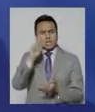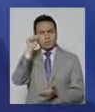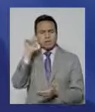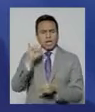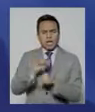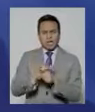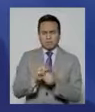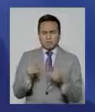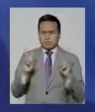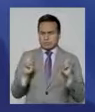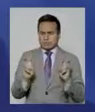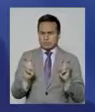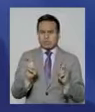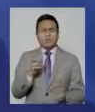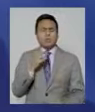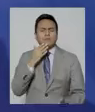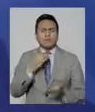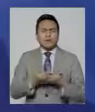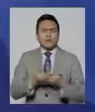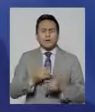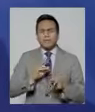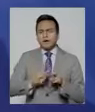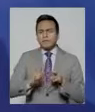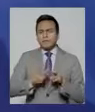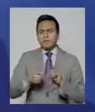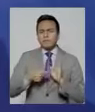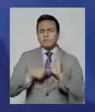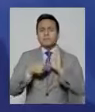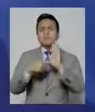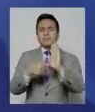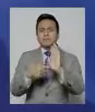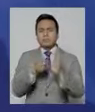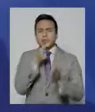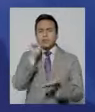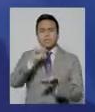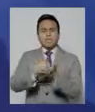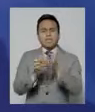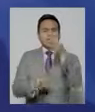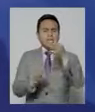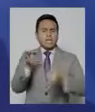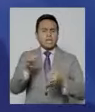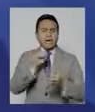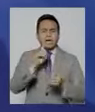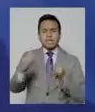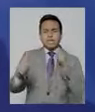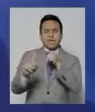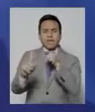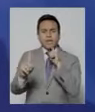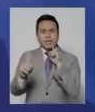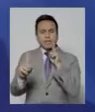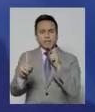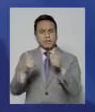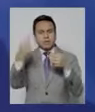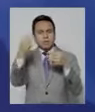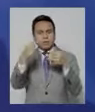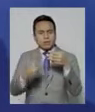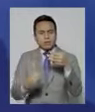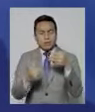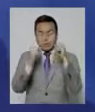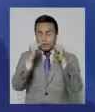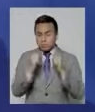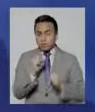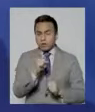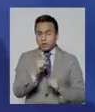y calumnias. Preguntarle cuándo va a ser la presentación de esa querella, a quién va a ir dirigida, entre otras cosas, y también si